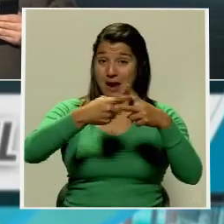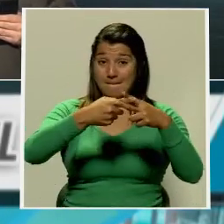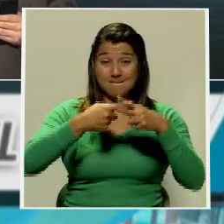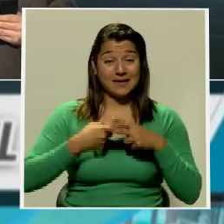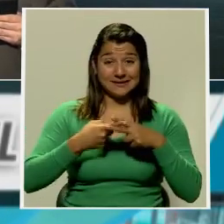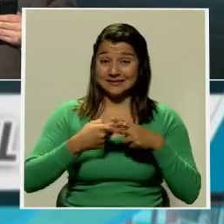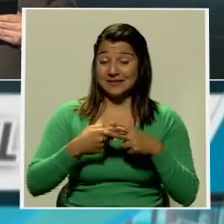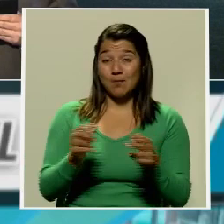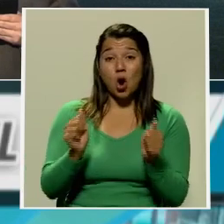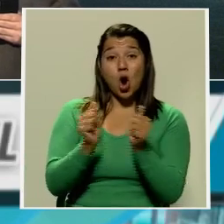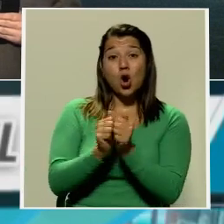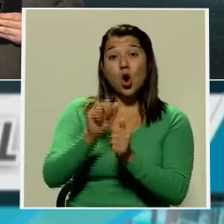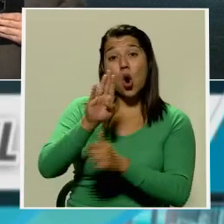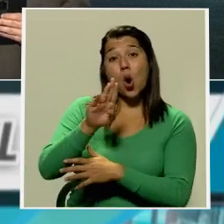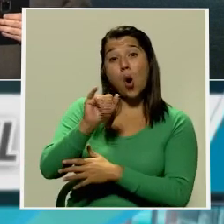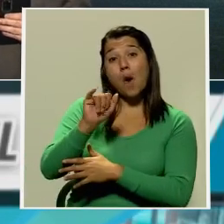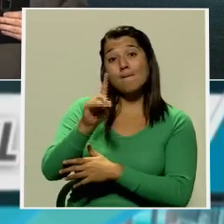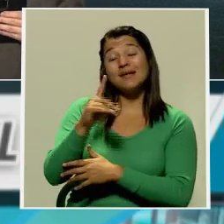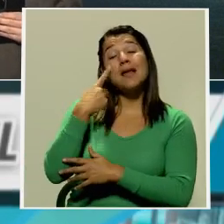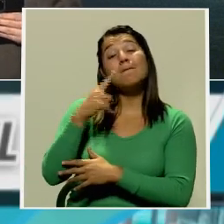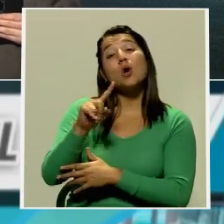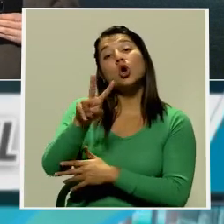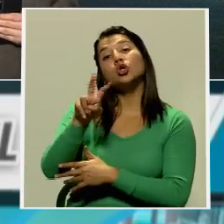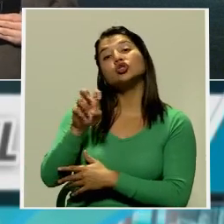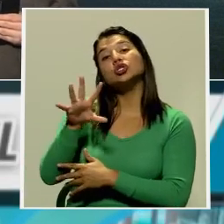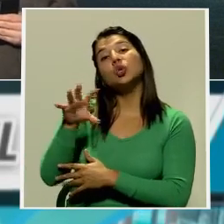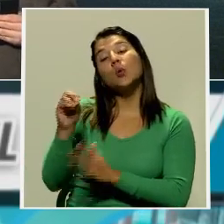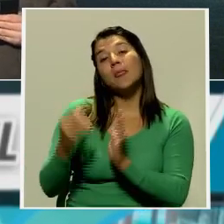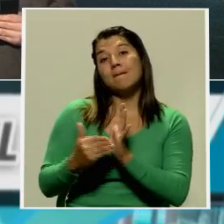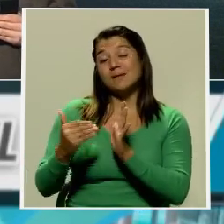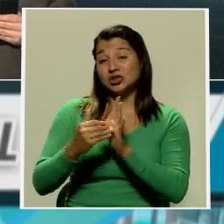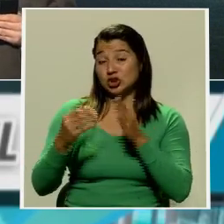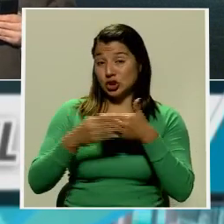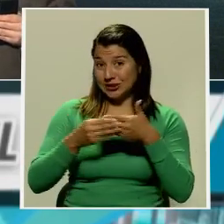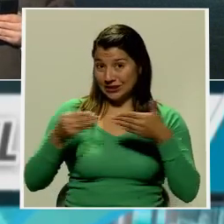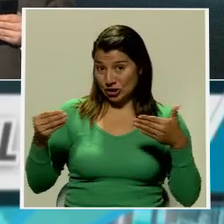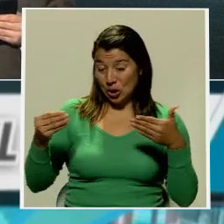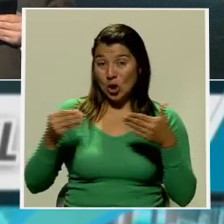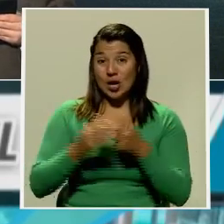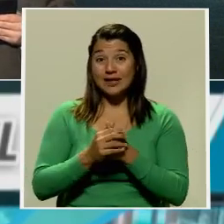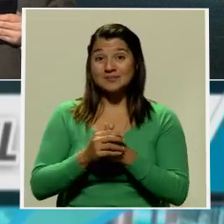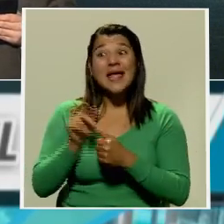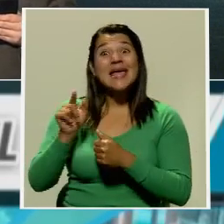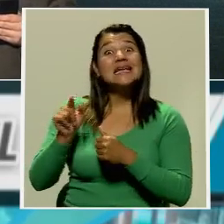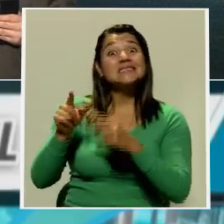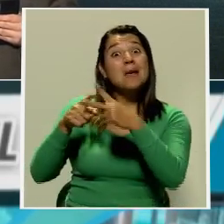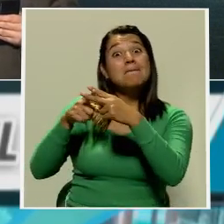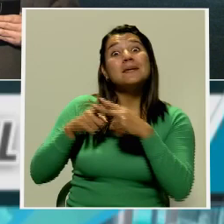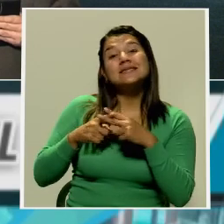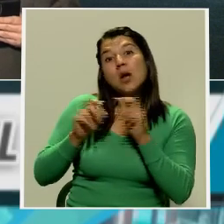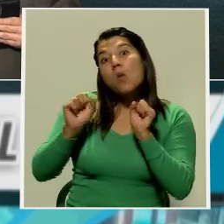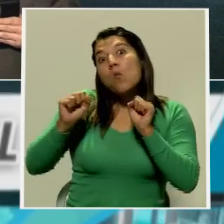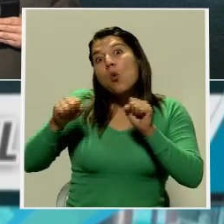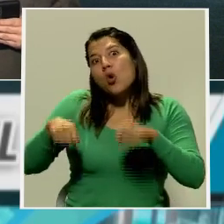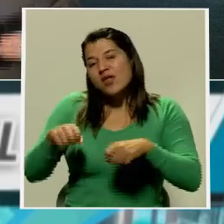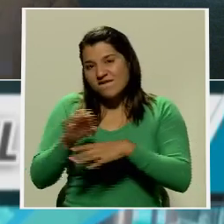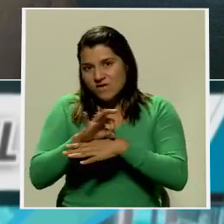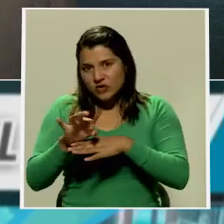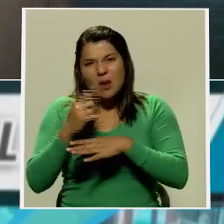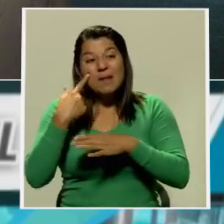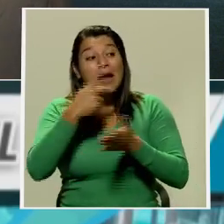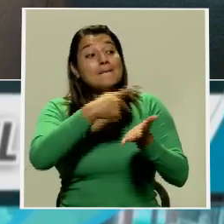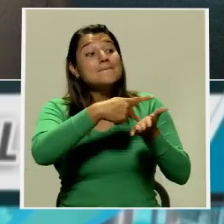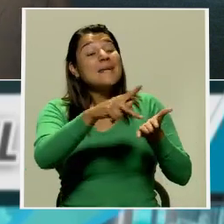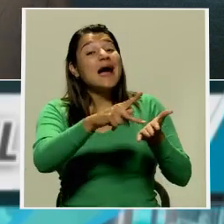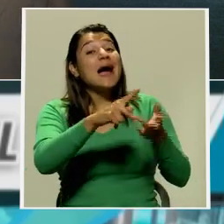por 250 millones de dólares, crédito que servía para cambiar deuda cara por